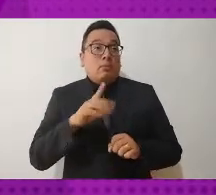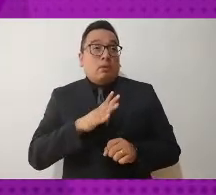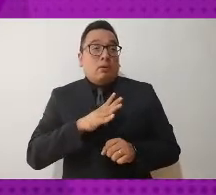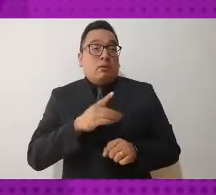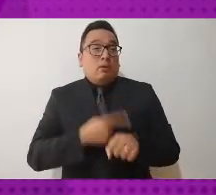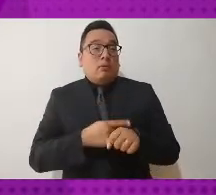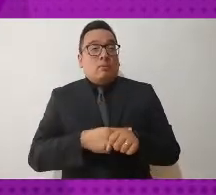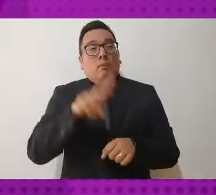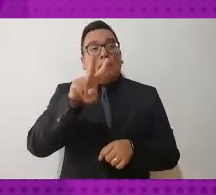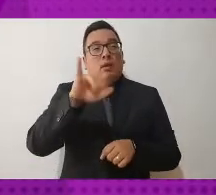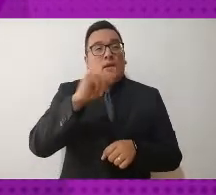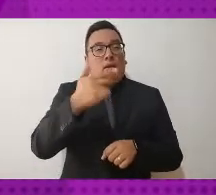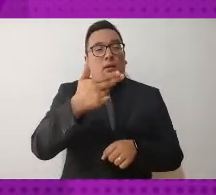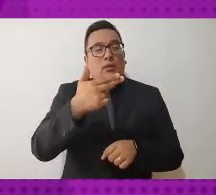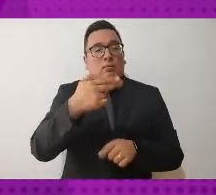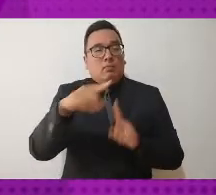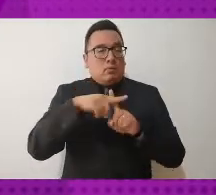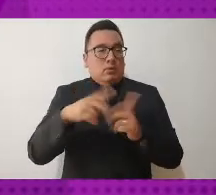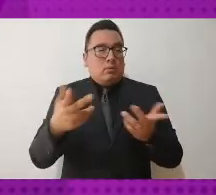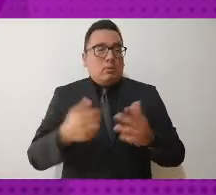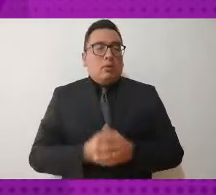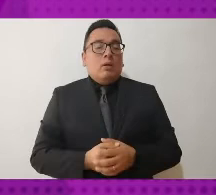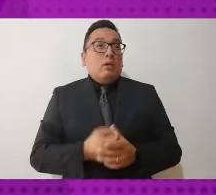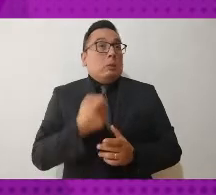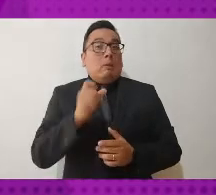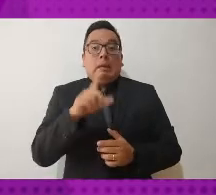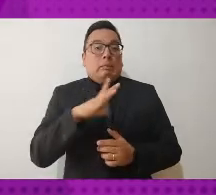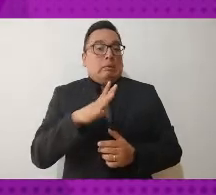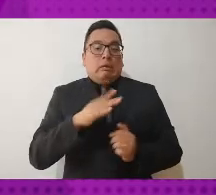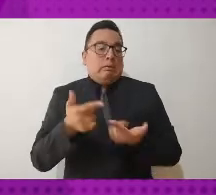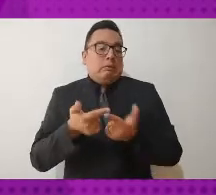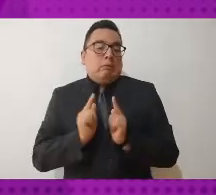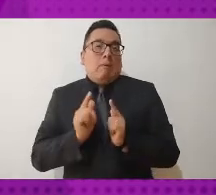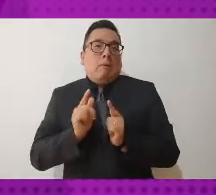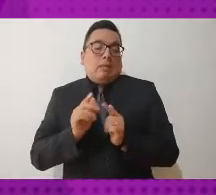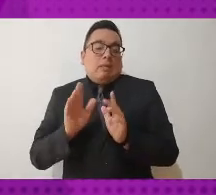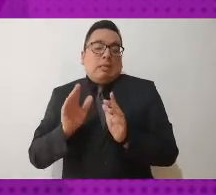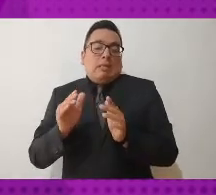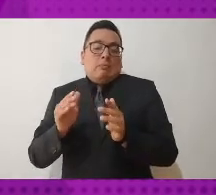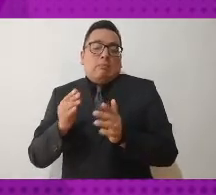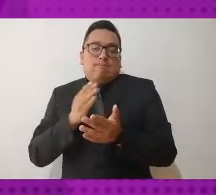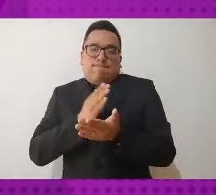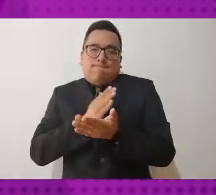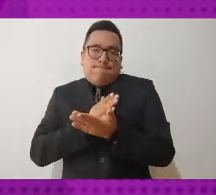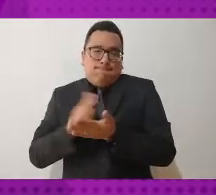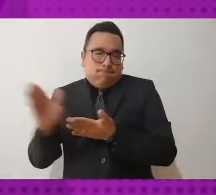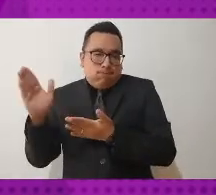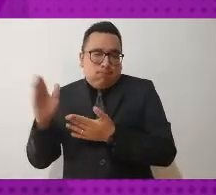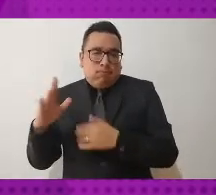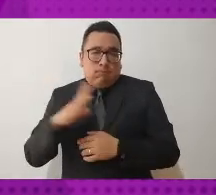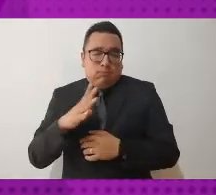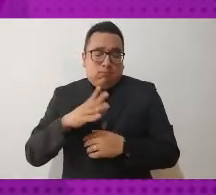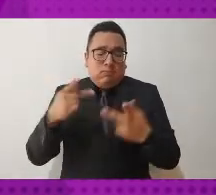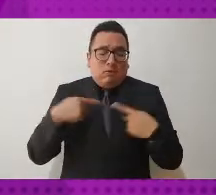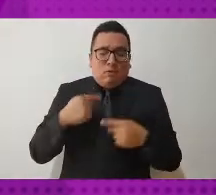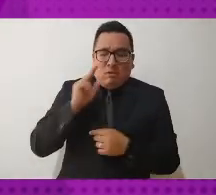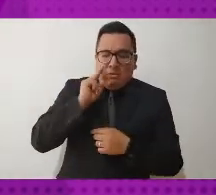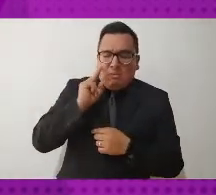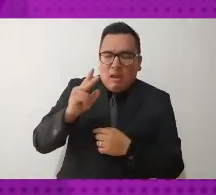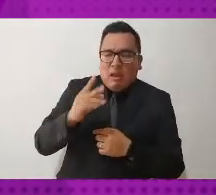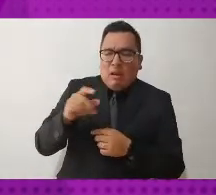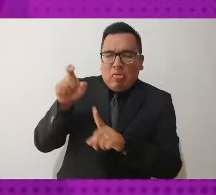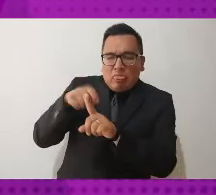VIH positivo entonces sumándole que es otro de los grupos vulnerados históricamente que han sufrido